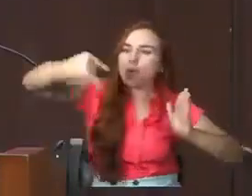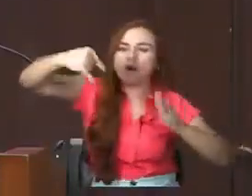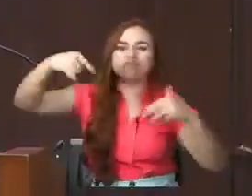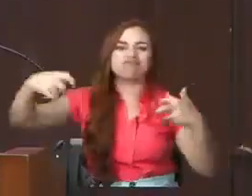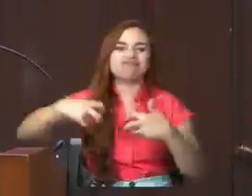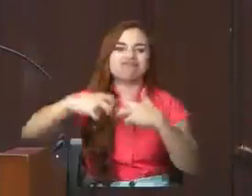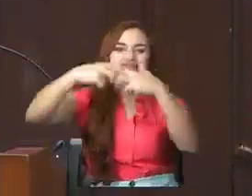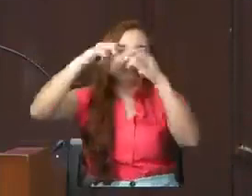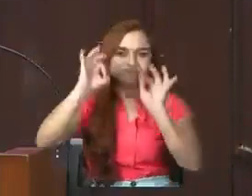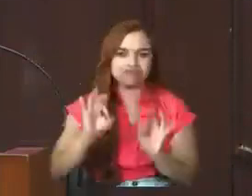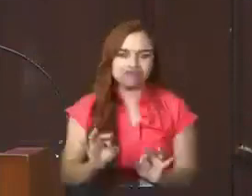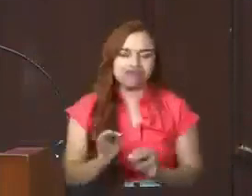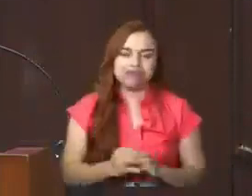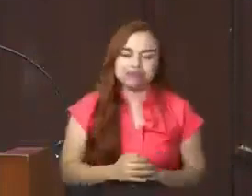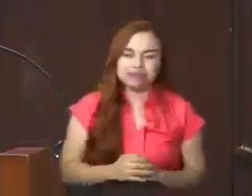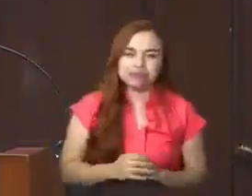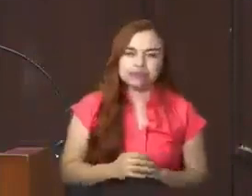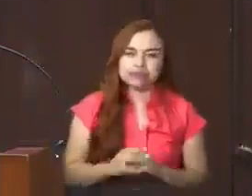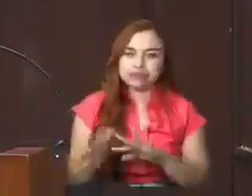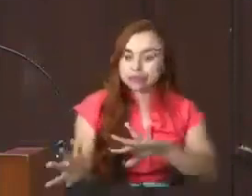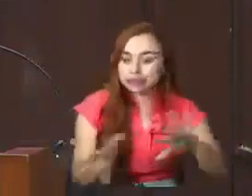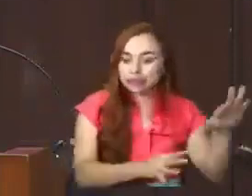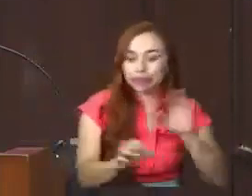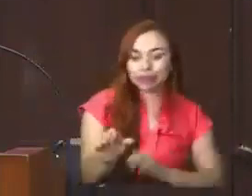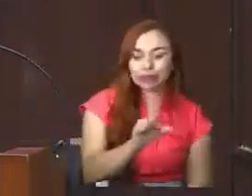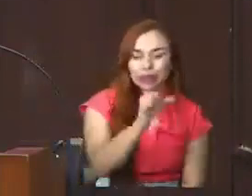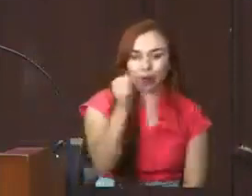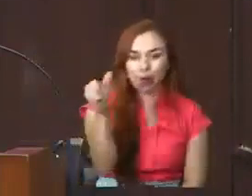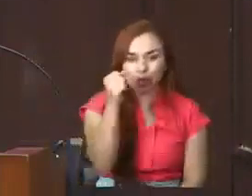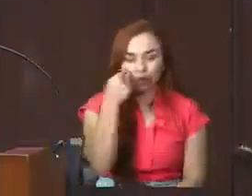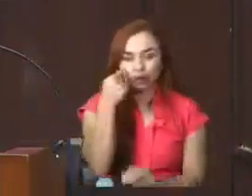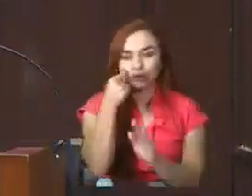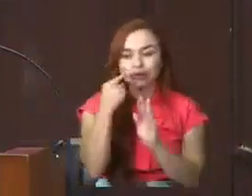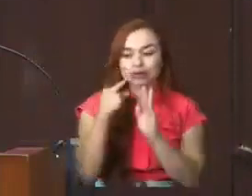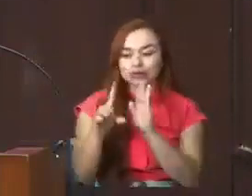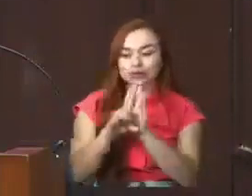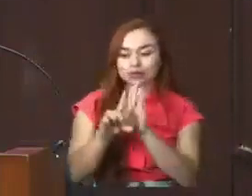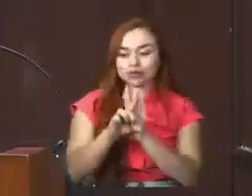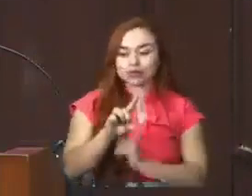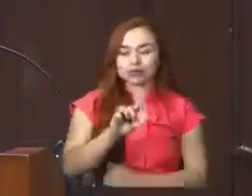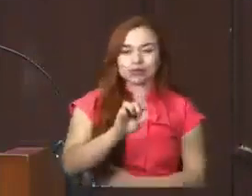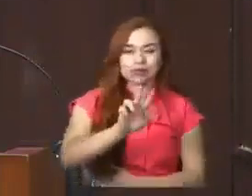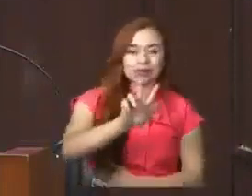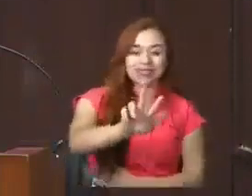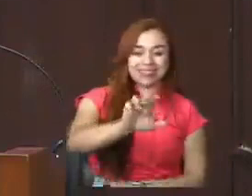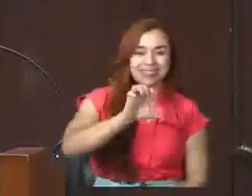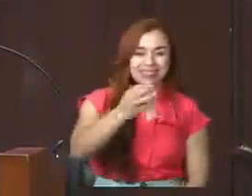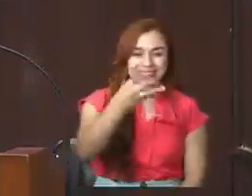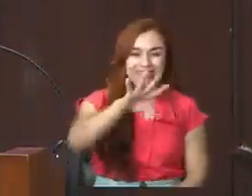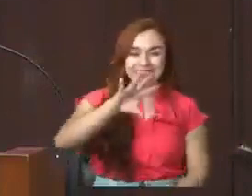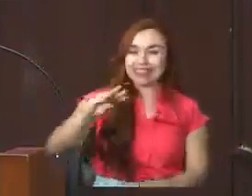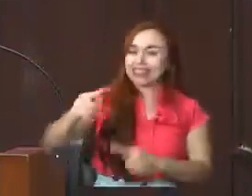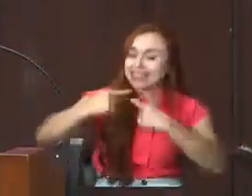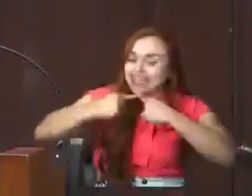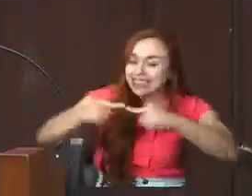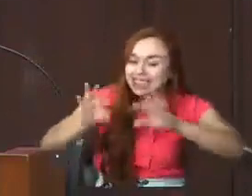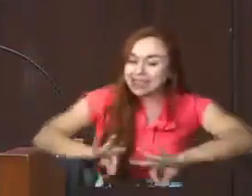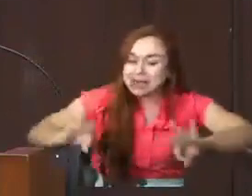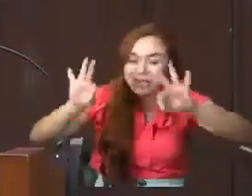siguiente: la 316, que regula situaciones de conflicto de intereses en la función